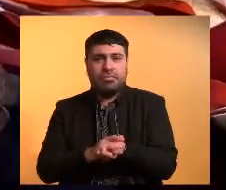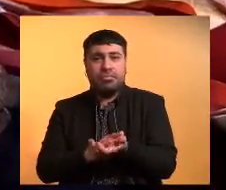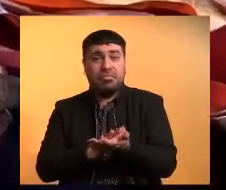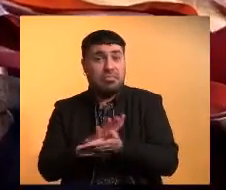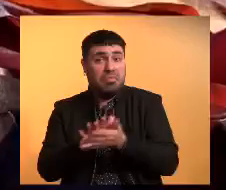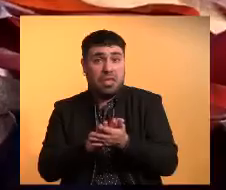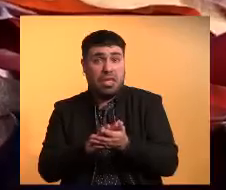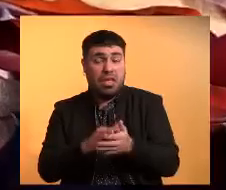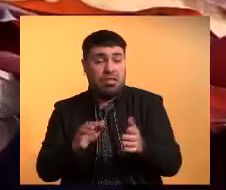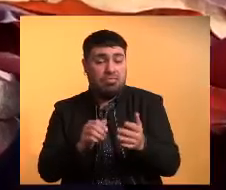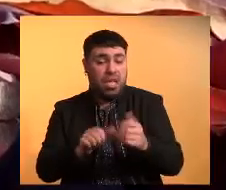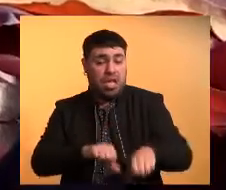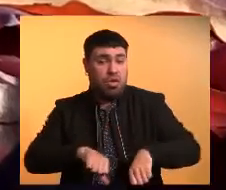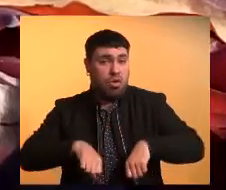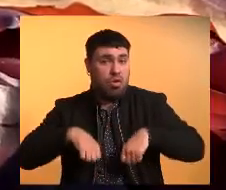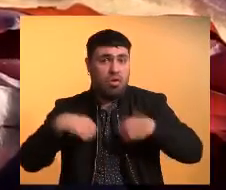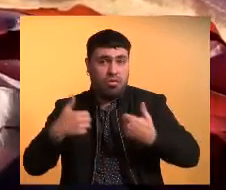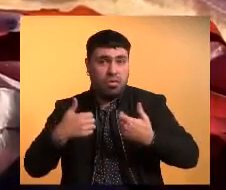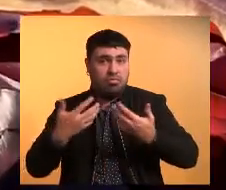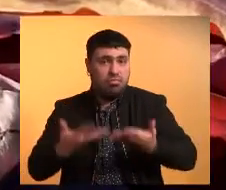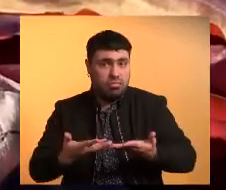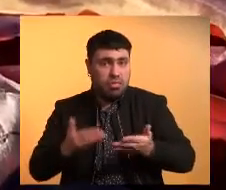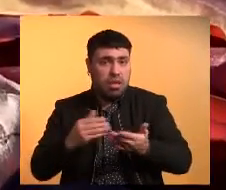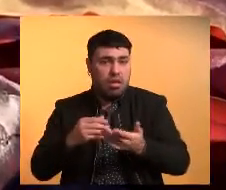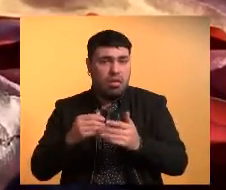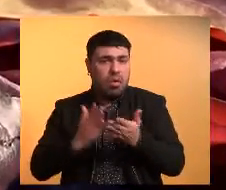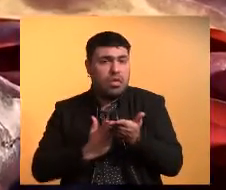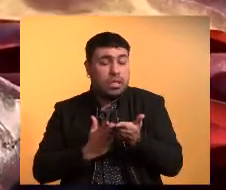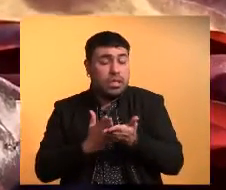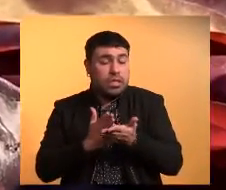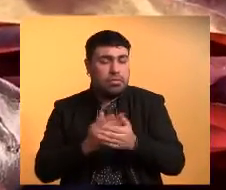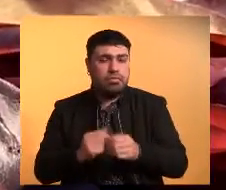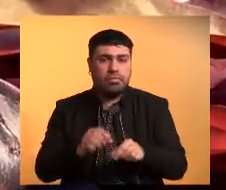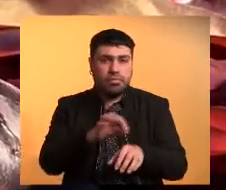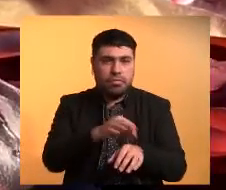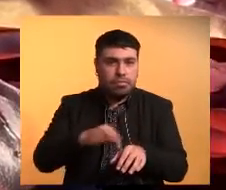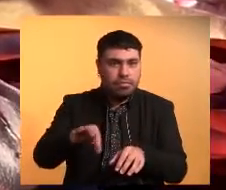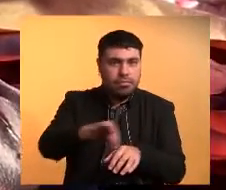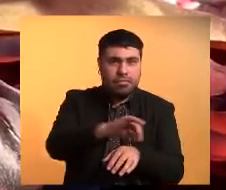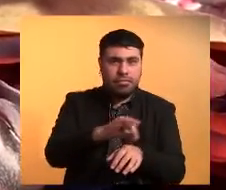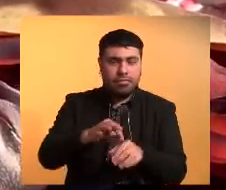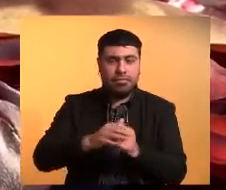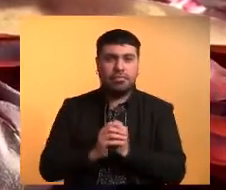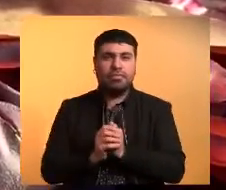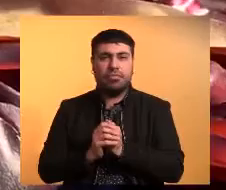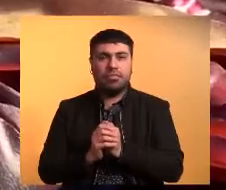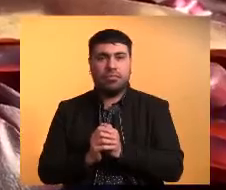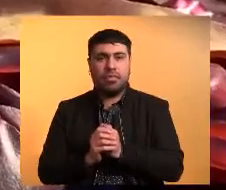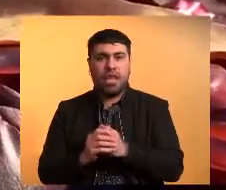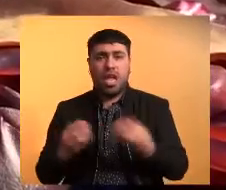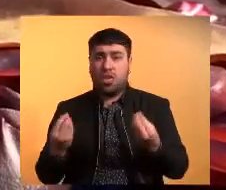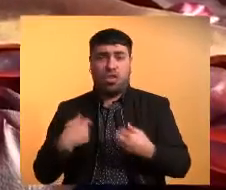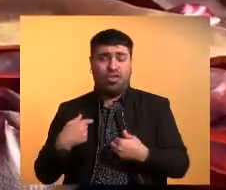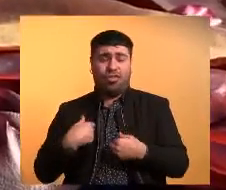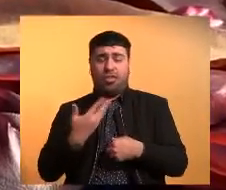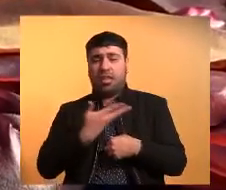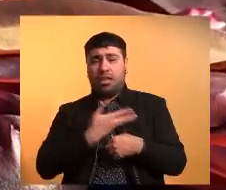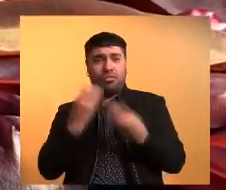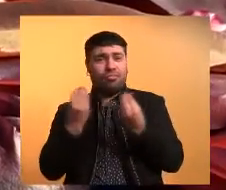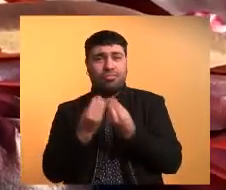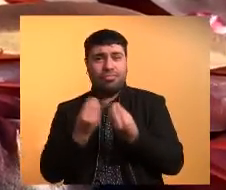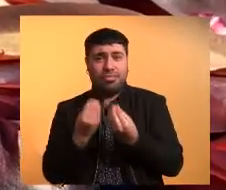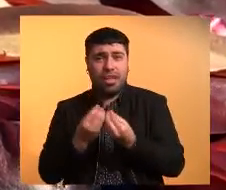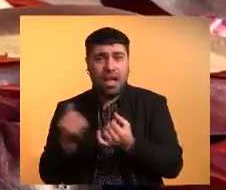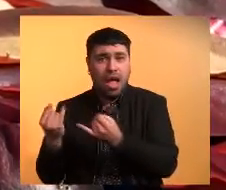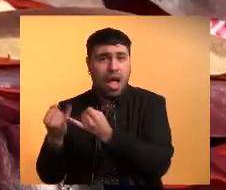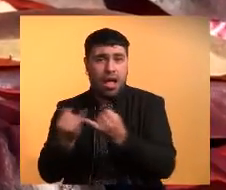organismos. De hecho, hay varios colegas, amigos que están realizando sus tesis doctorales en todas estas algas,